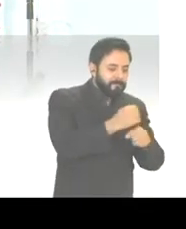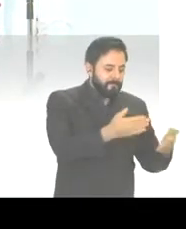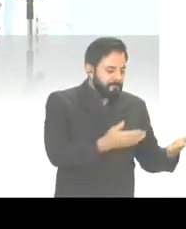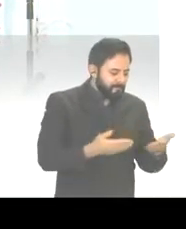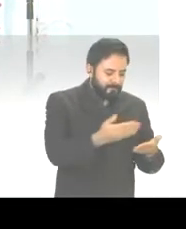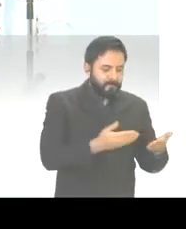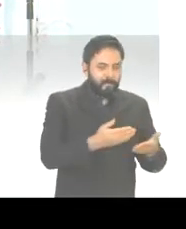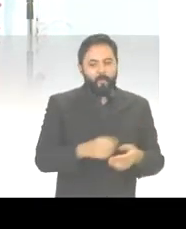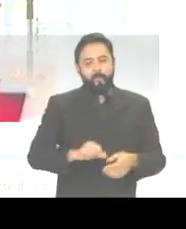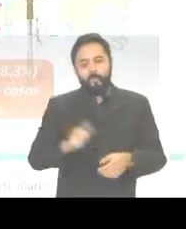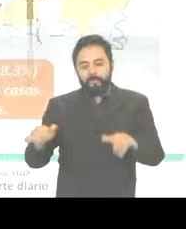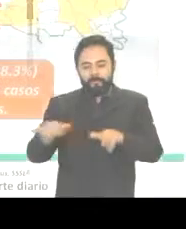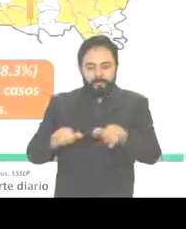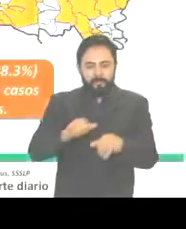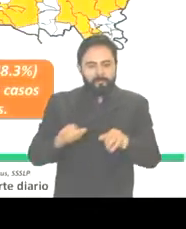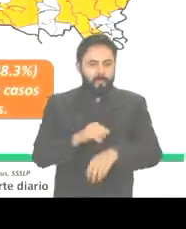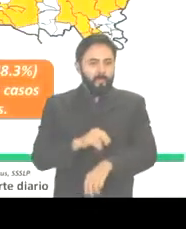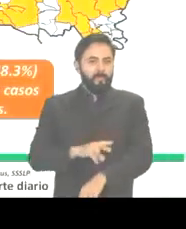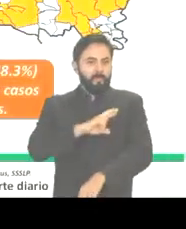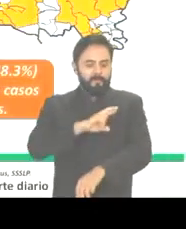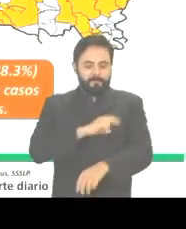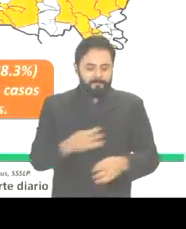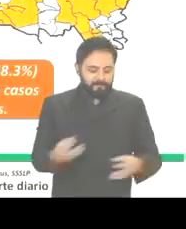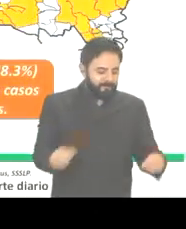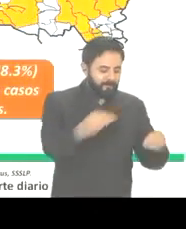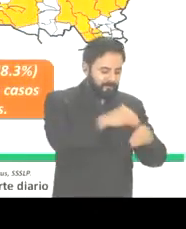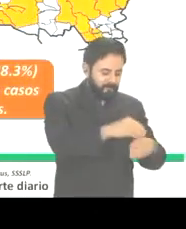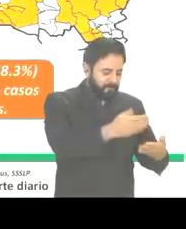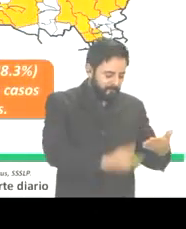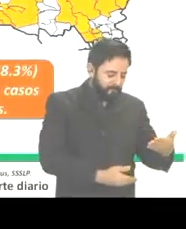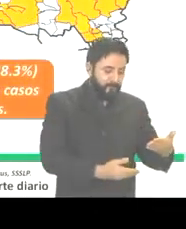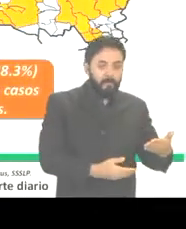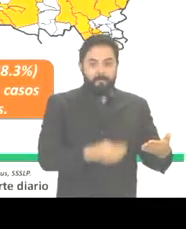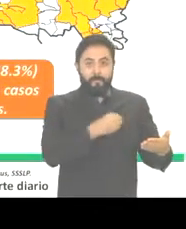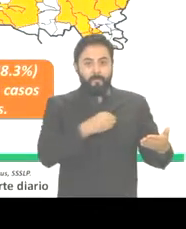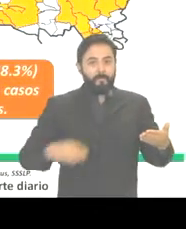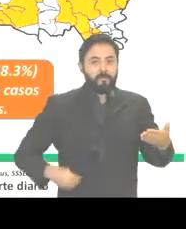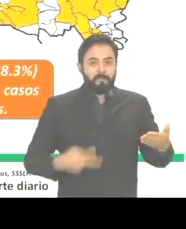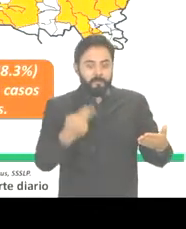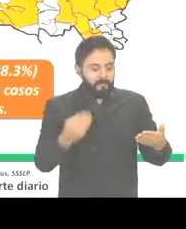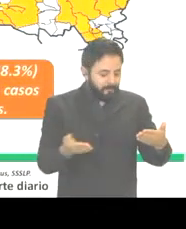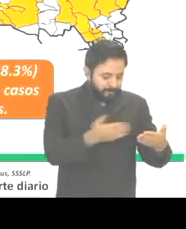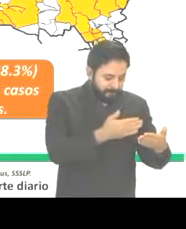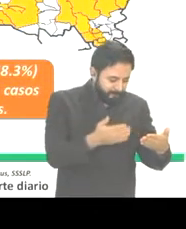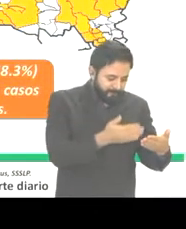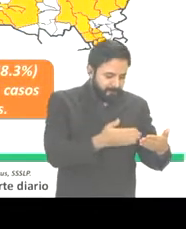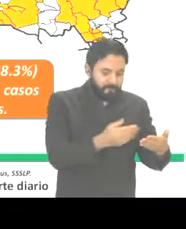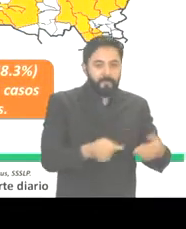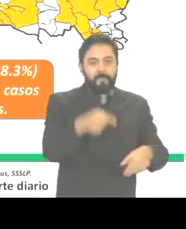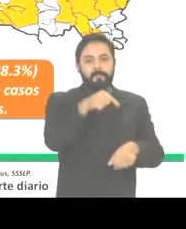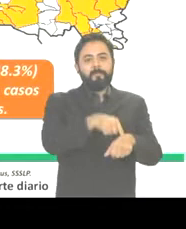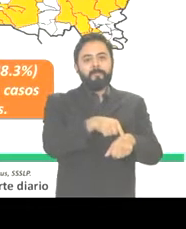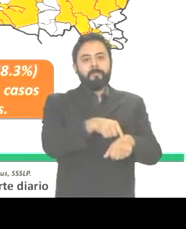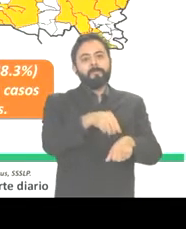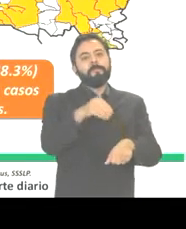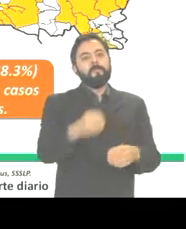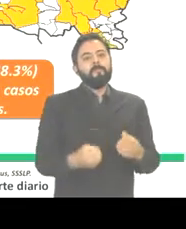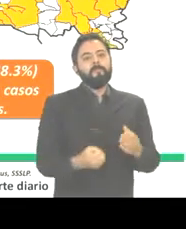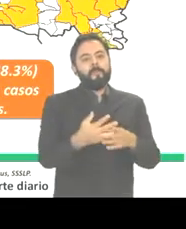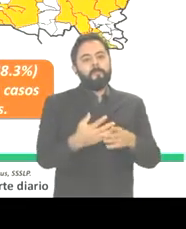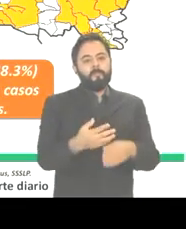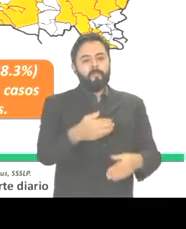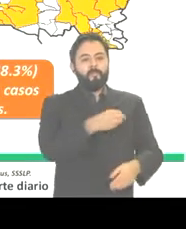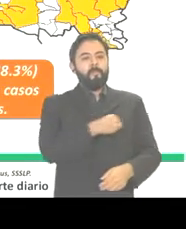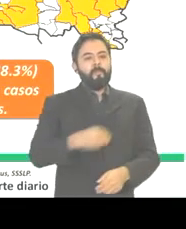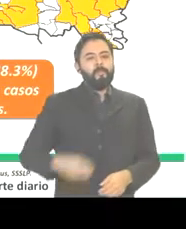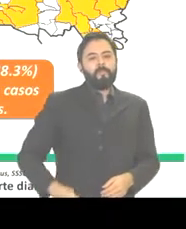un incremento también en el número de municipios. El día de hoy, en estos 12 casos nuevos, se incorpora Hualulco con su primer